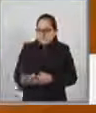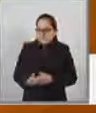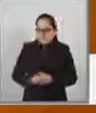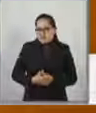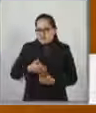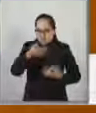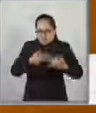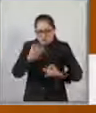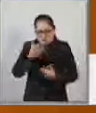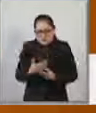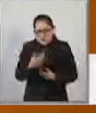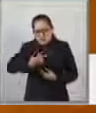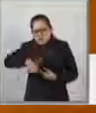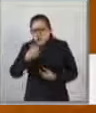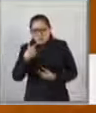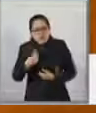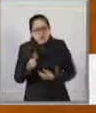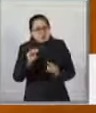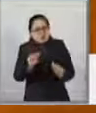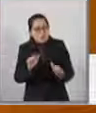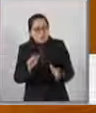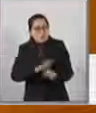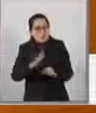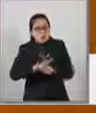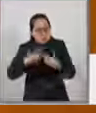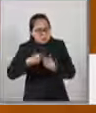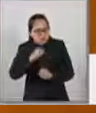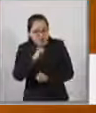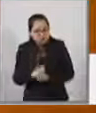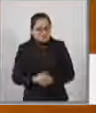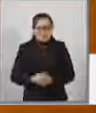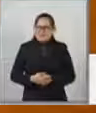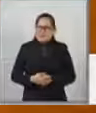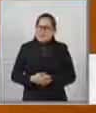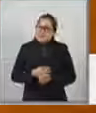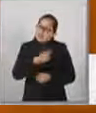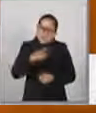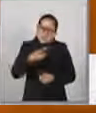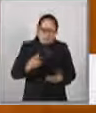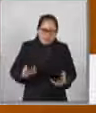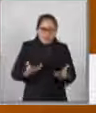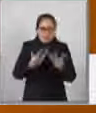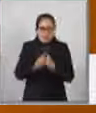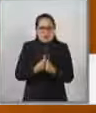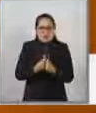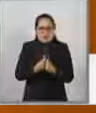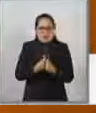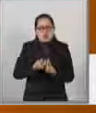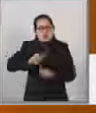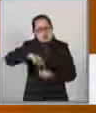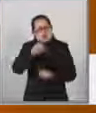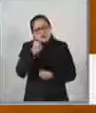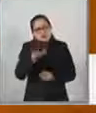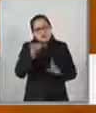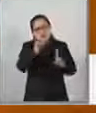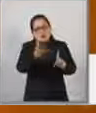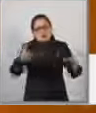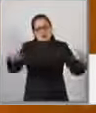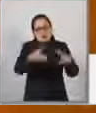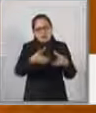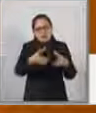está pidiendo impunidad. No se equivoquen, hay que aprender a construir, y se lo decimos al grupo o al